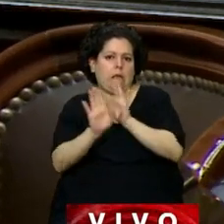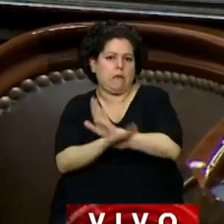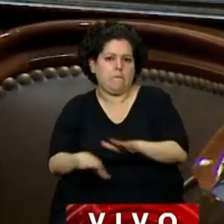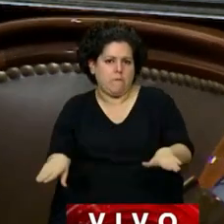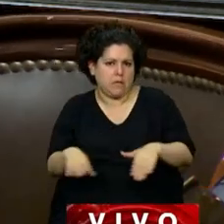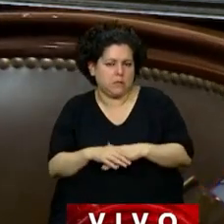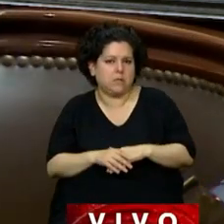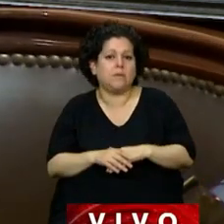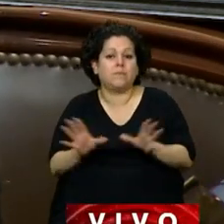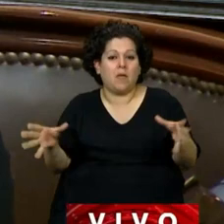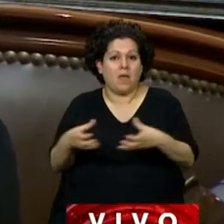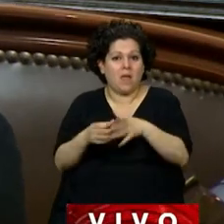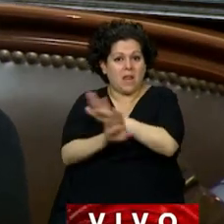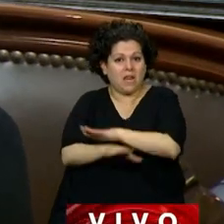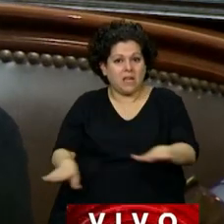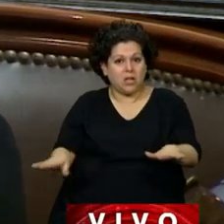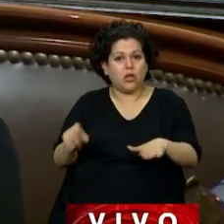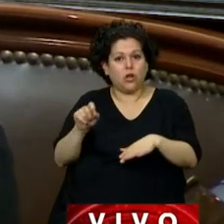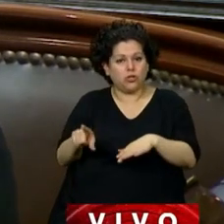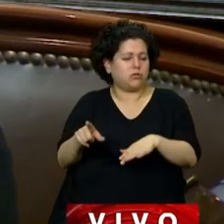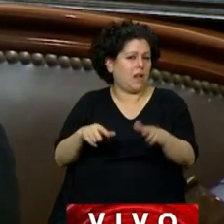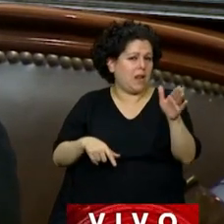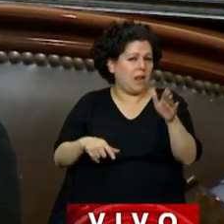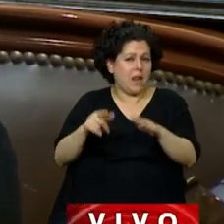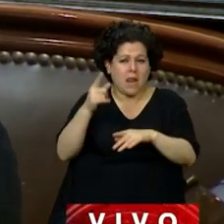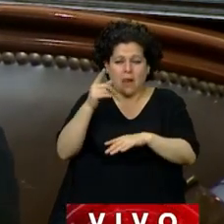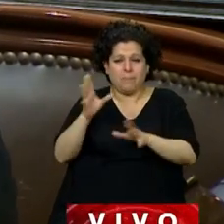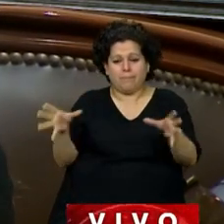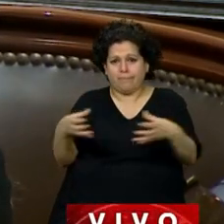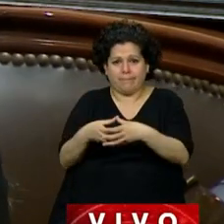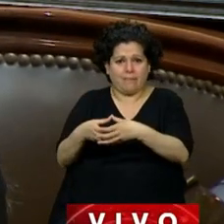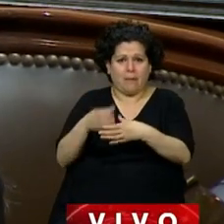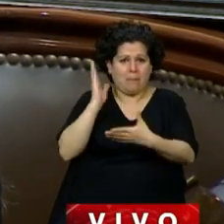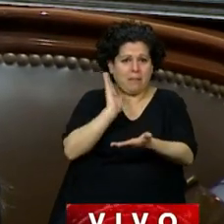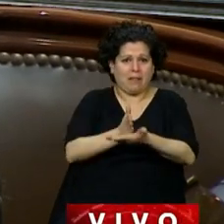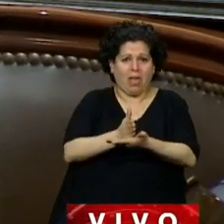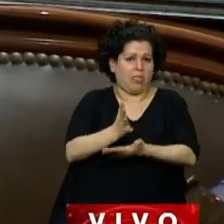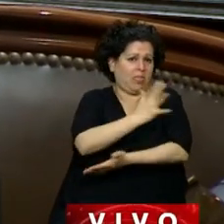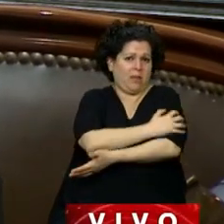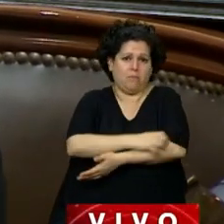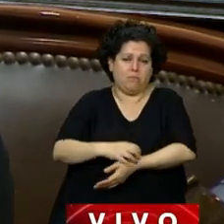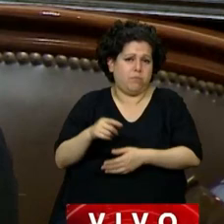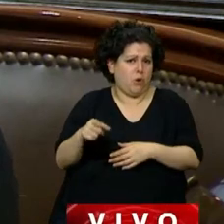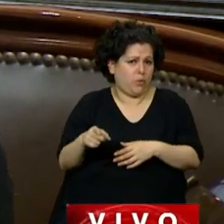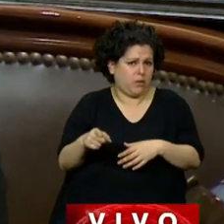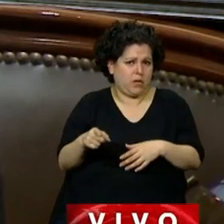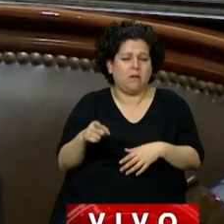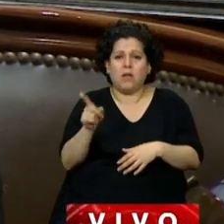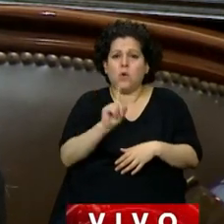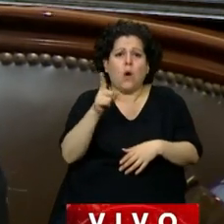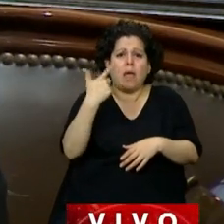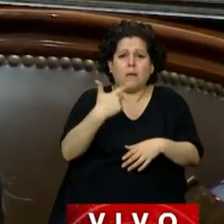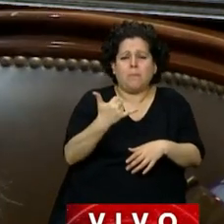la mitad de los niños de mi provincia son pobres y este presupuesto no prioriza ni la